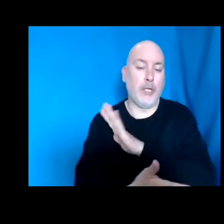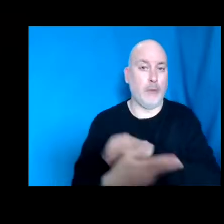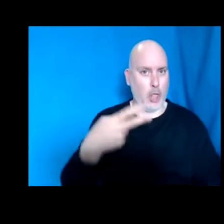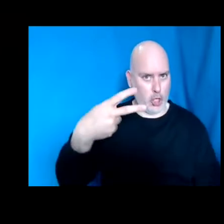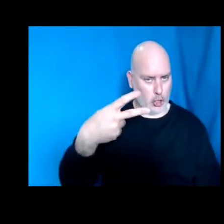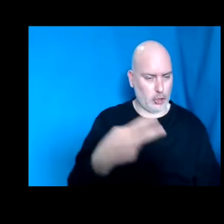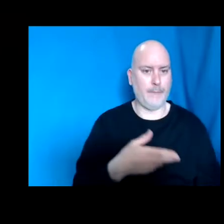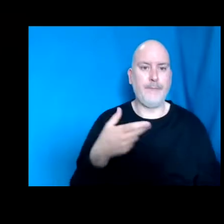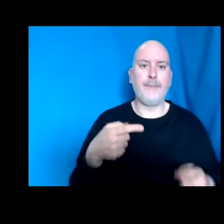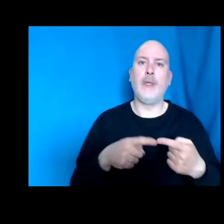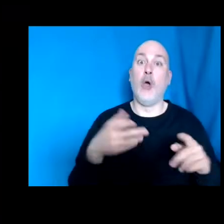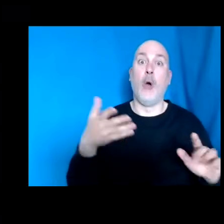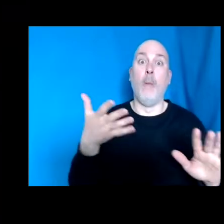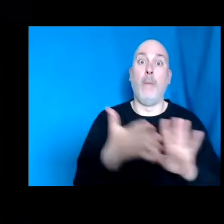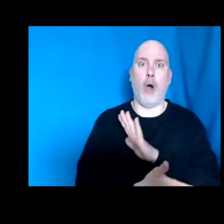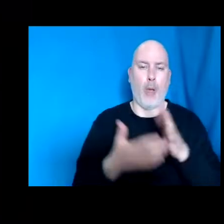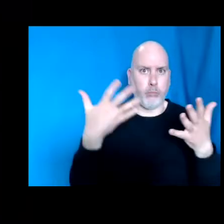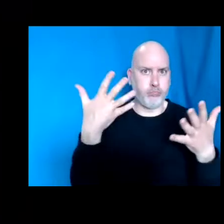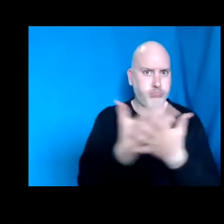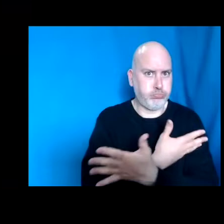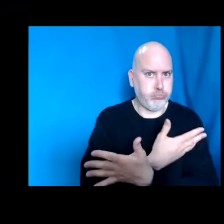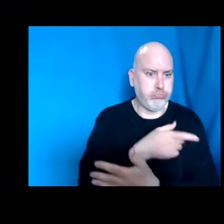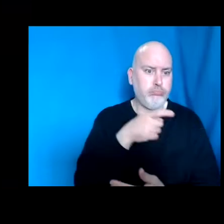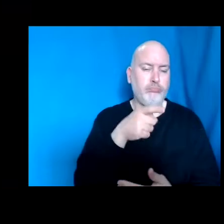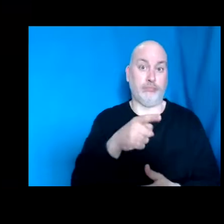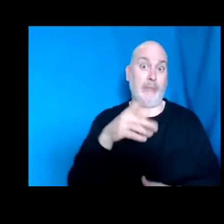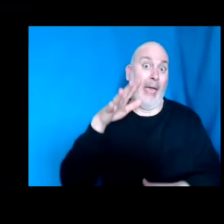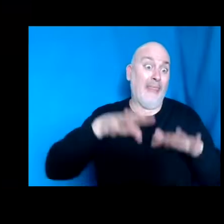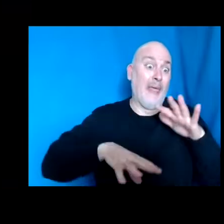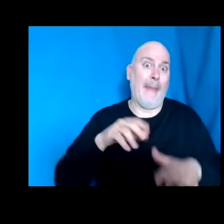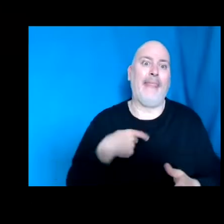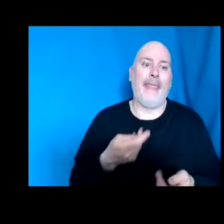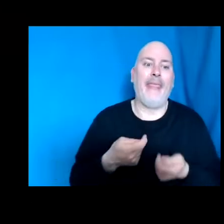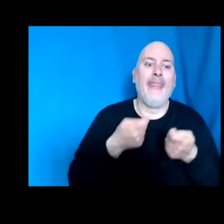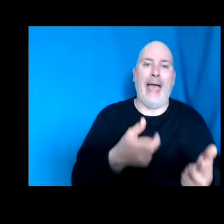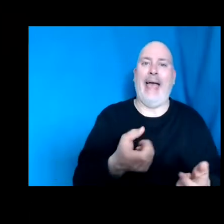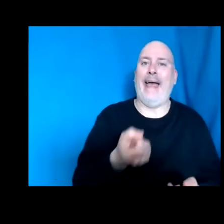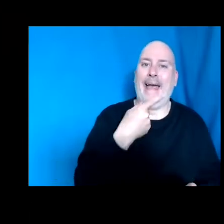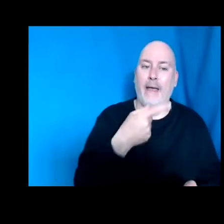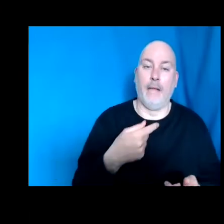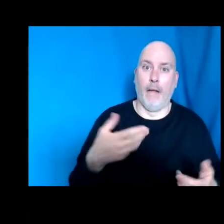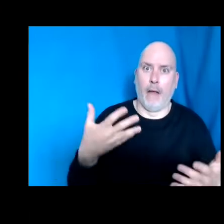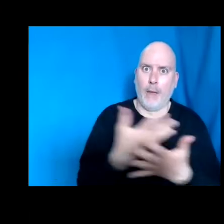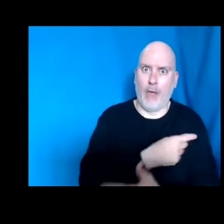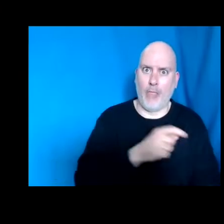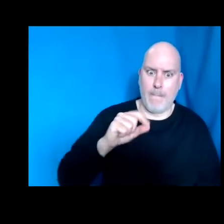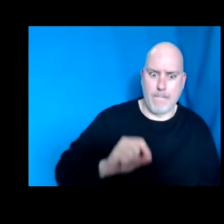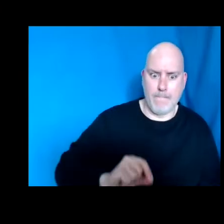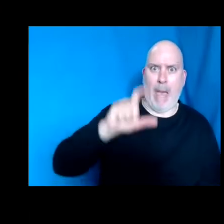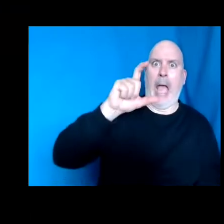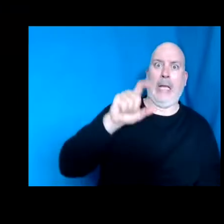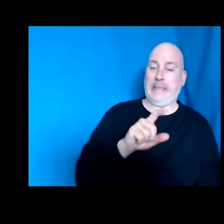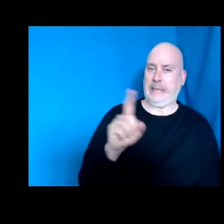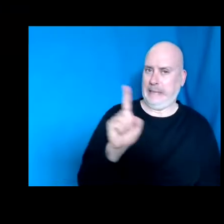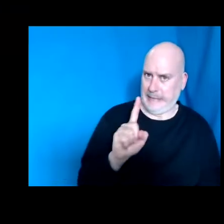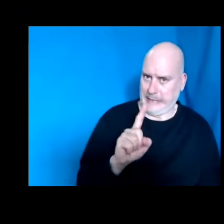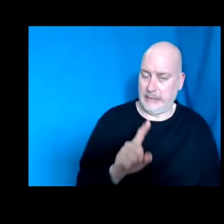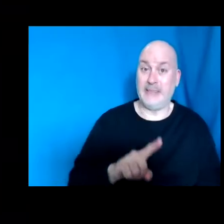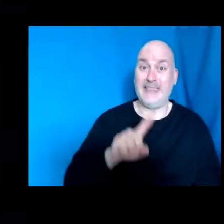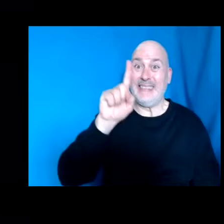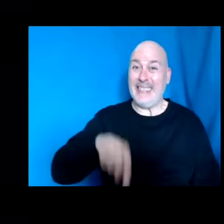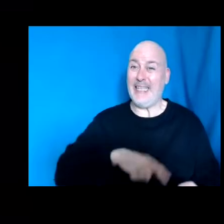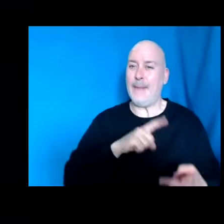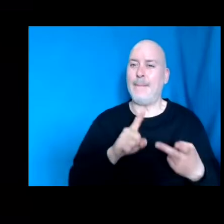no equivocarnos de dosis según el medicamento que vayamos a administrar. Y en segundo lugar, para no